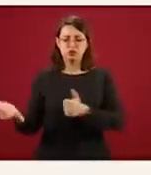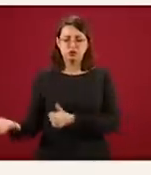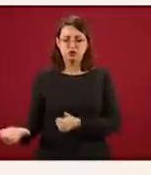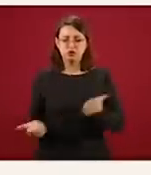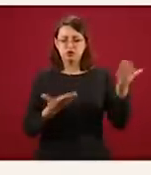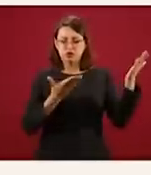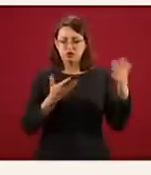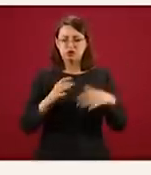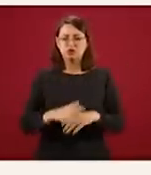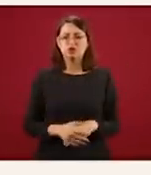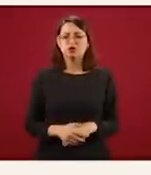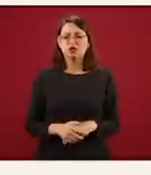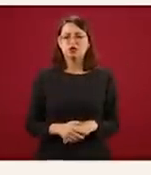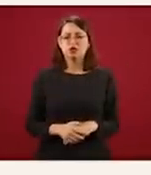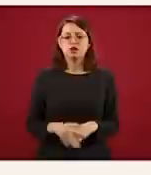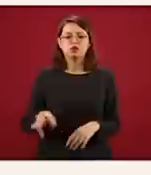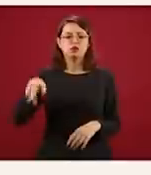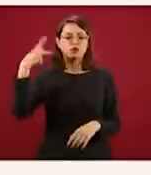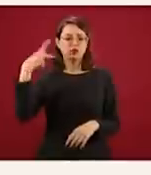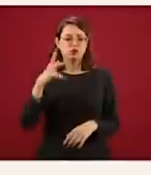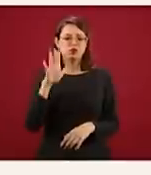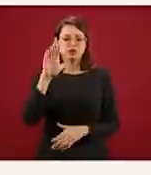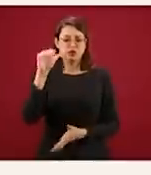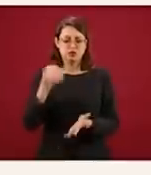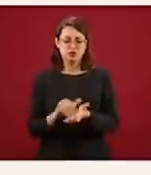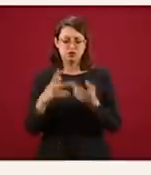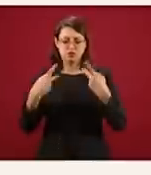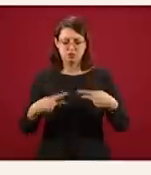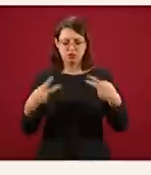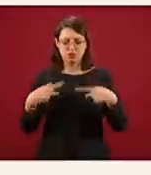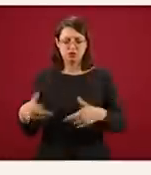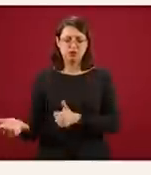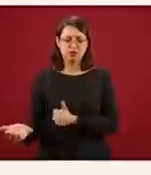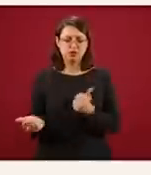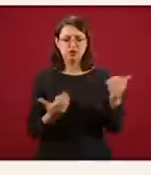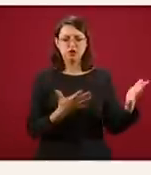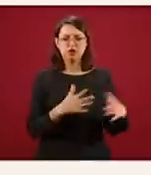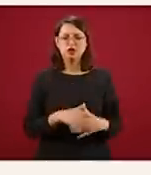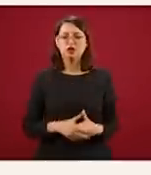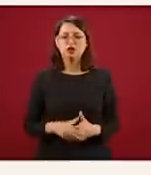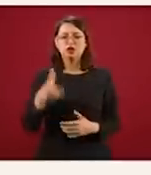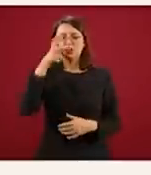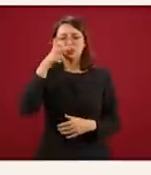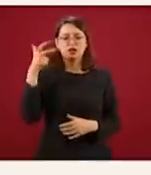Acajete, Puebla, 5.000 habitantes evacuados, y